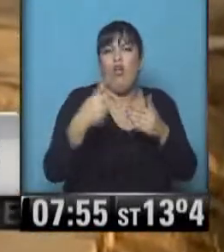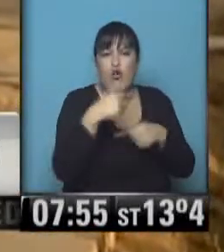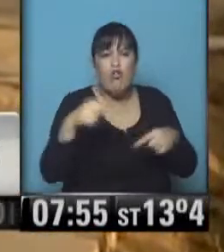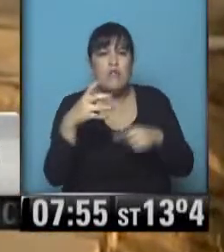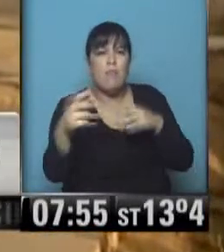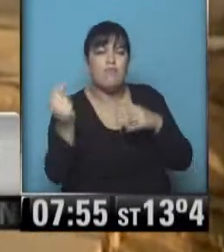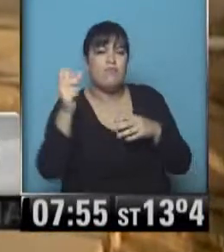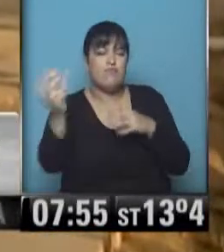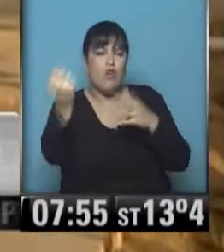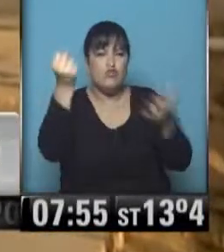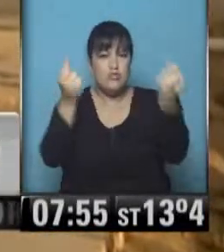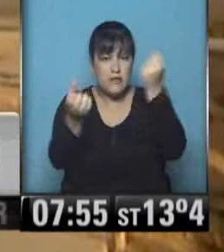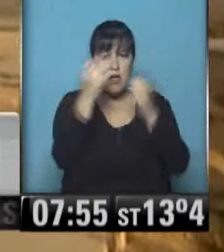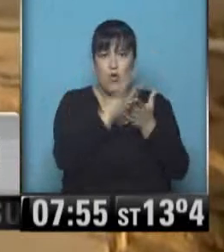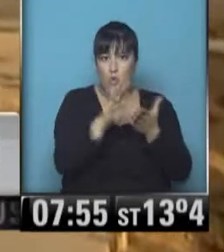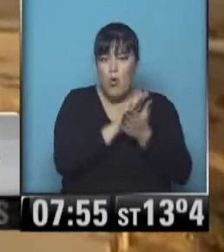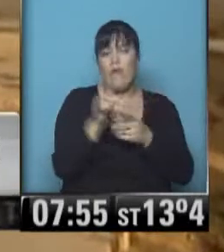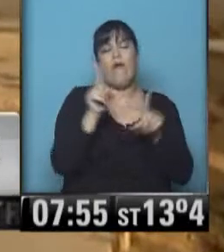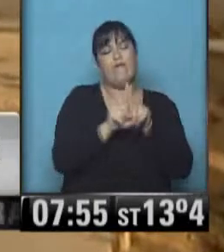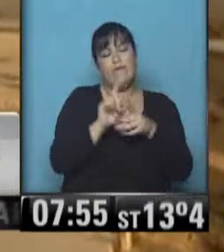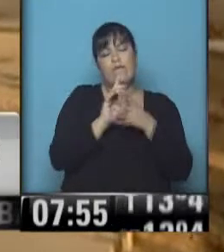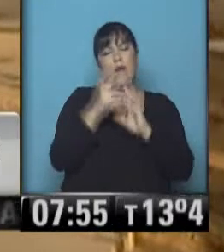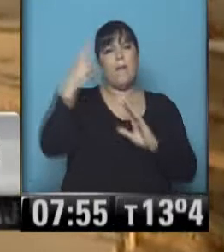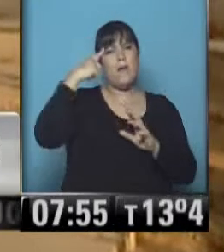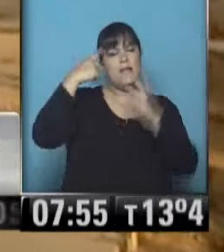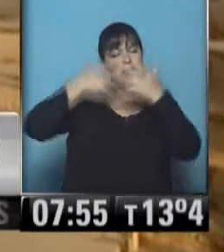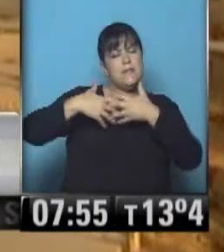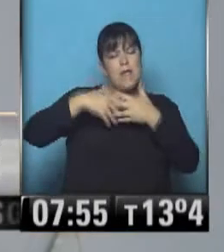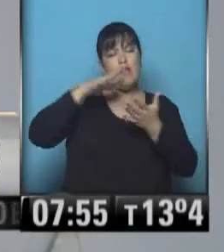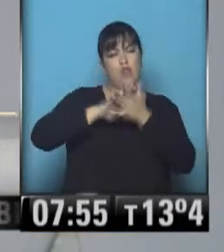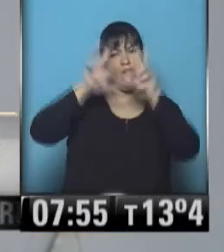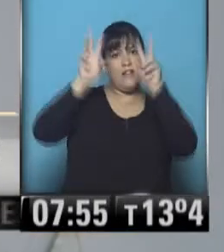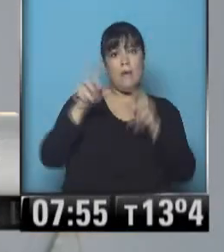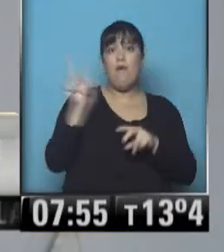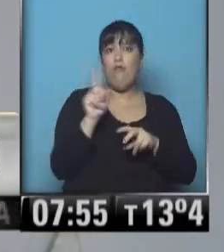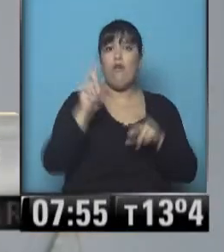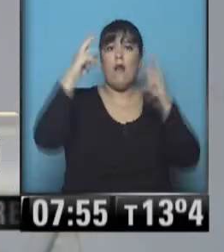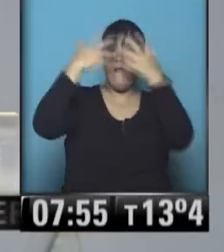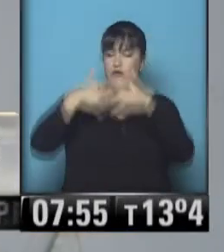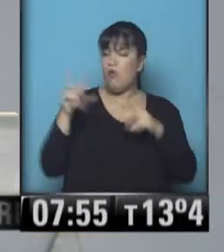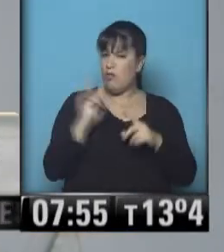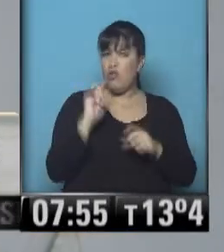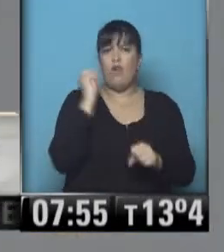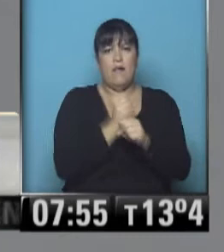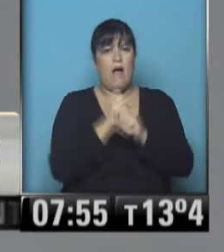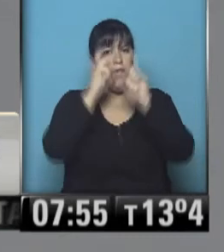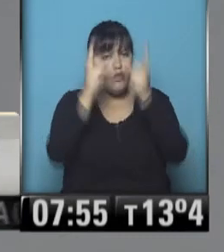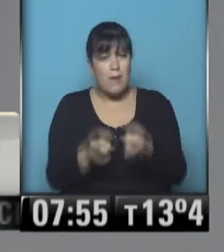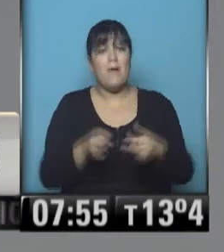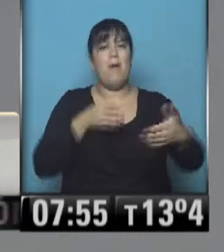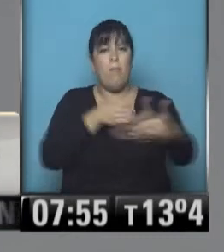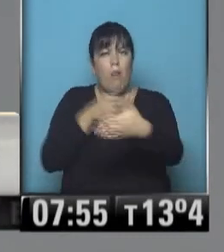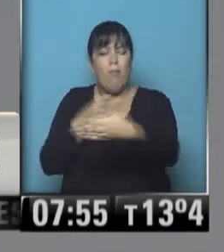ir reflexionando sobre estas cuestiones, y no solo reflexionando, sino trabajando para ir derribando